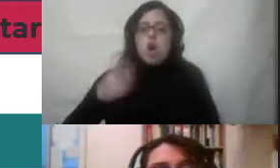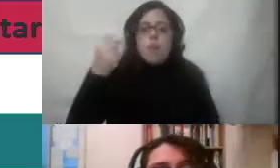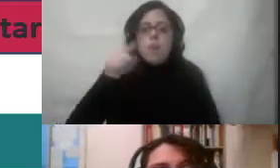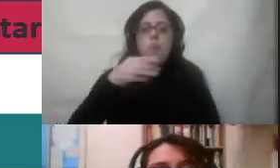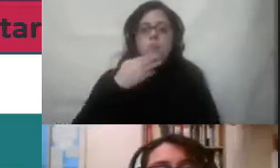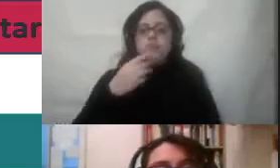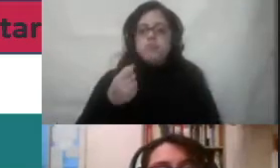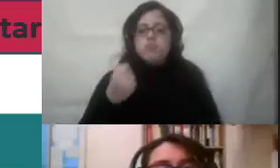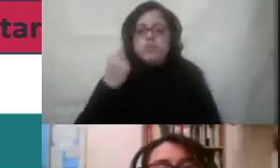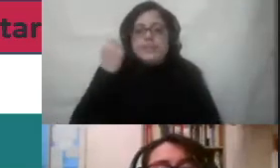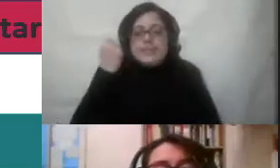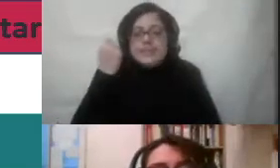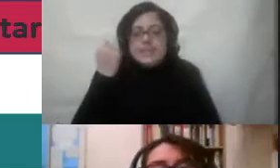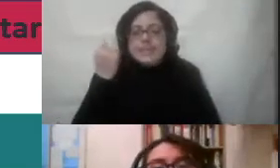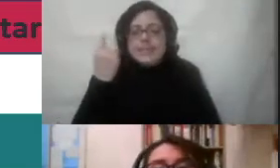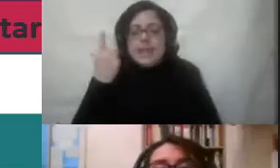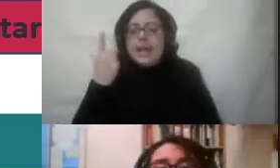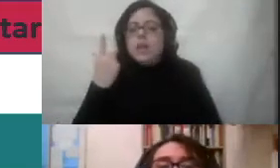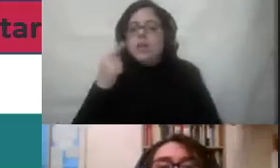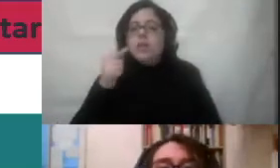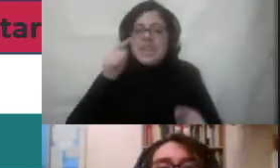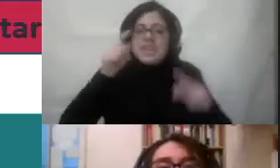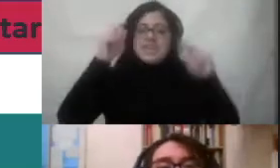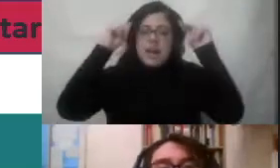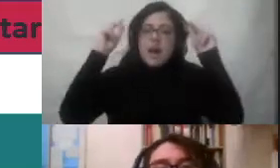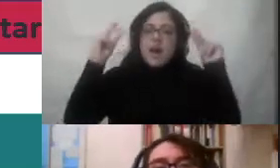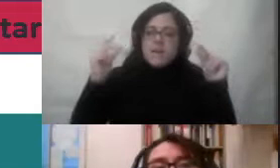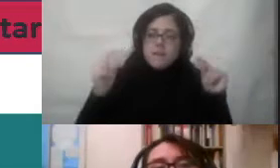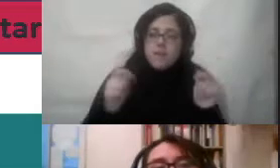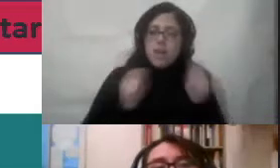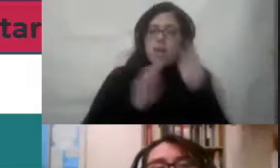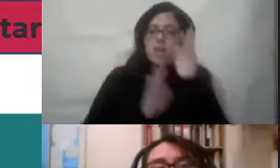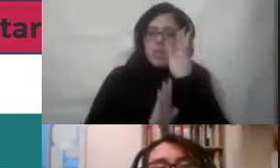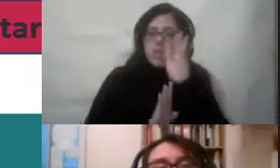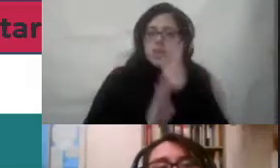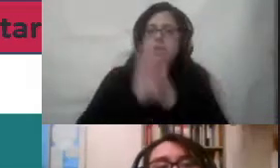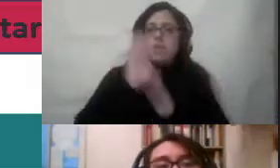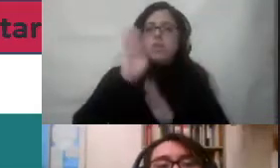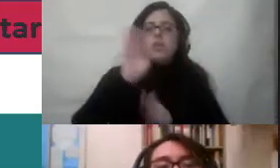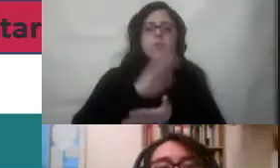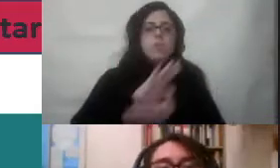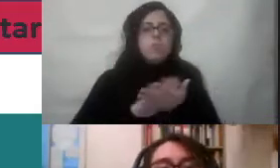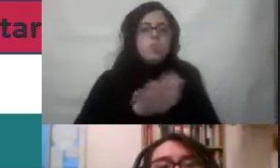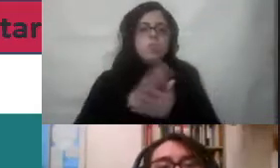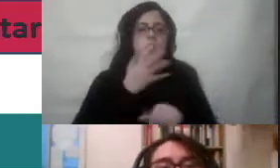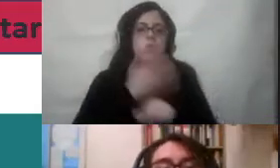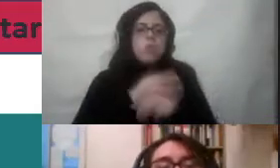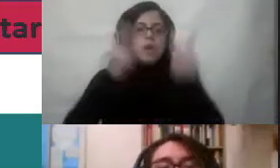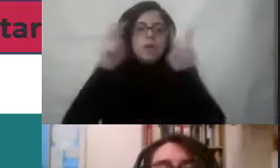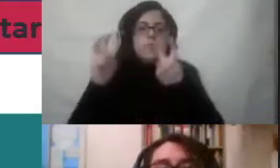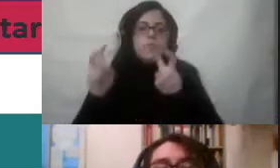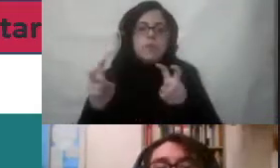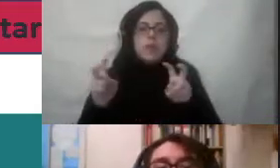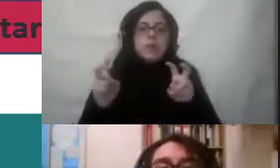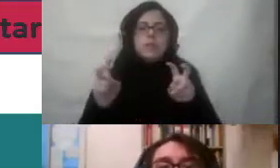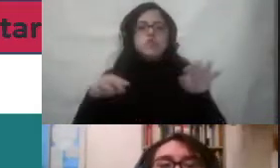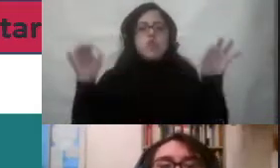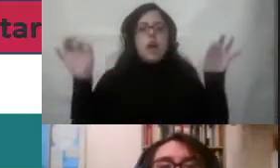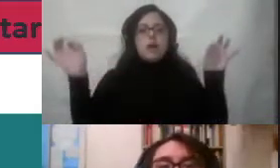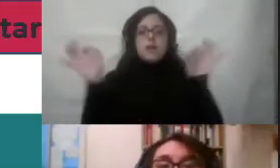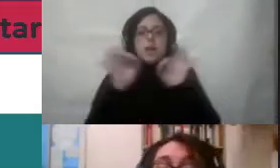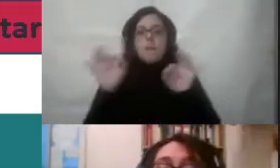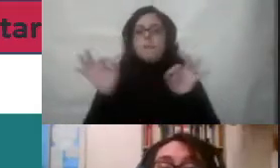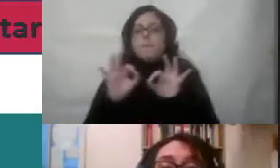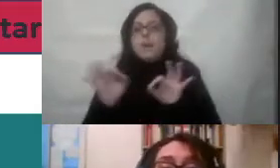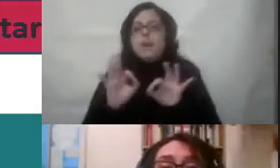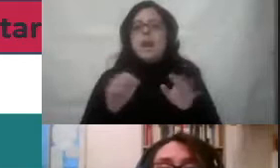estas habilidades van progresando. Entonces, por ejemplo, tenemos esta dimensión de describir problemas sociales, que en